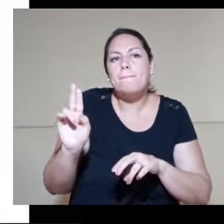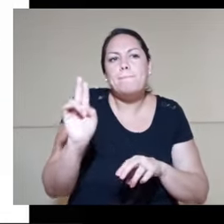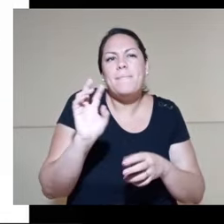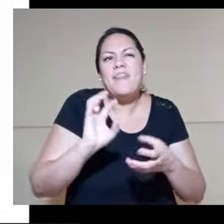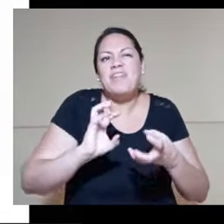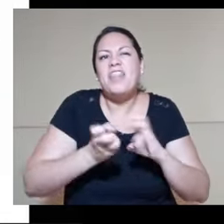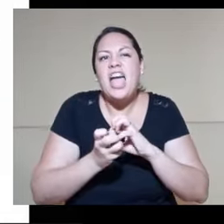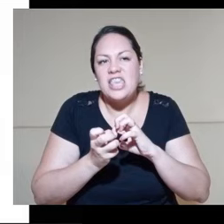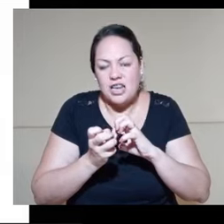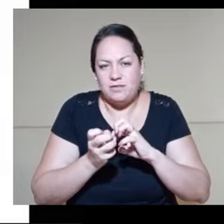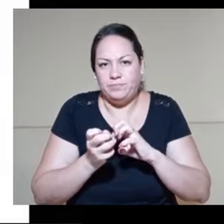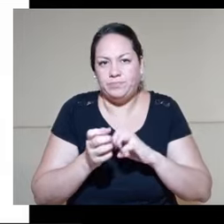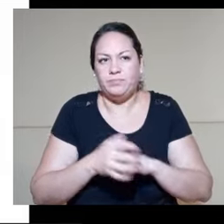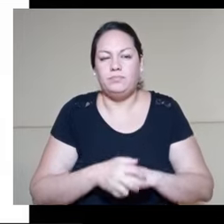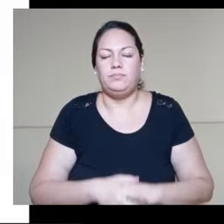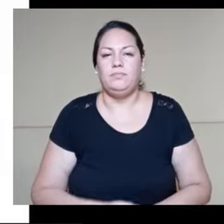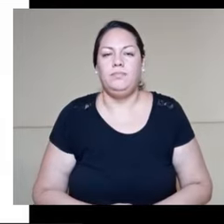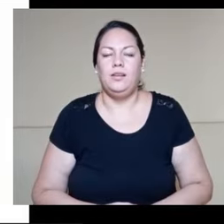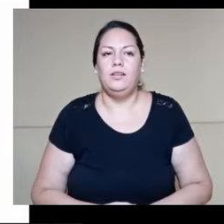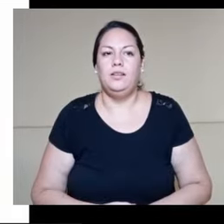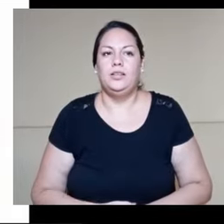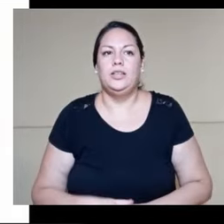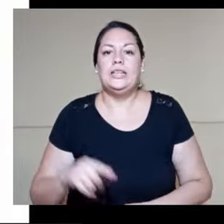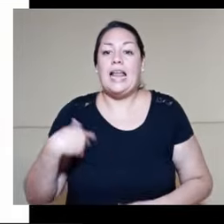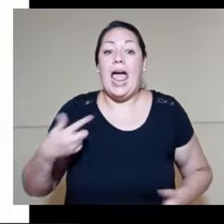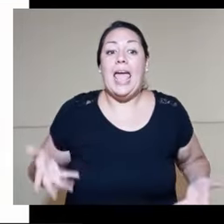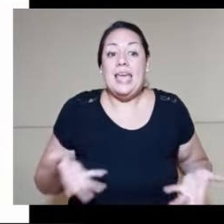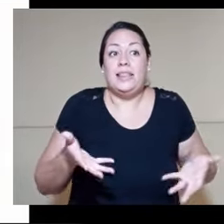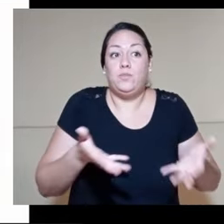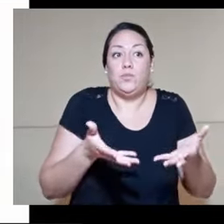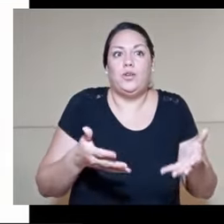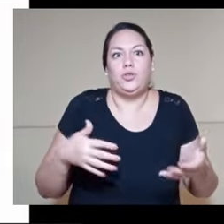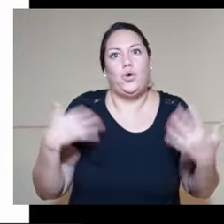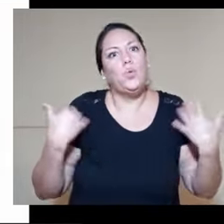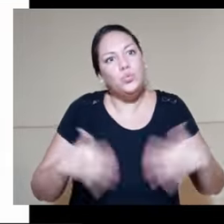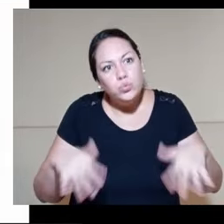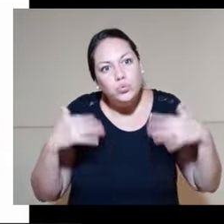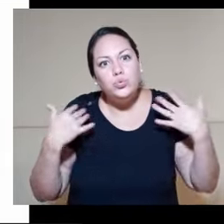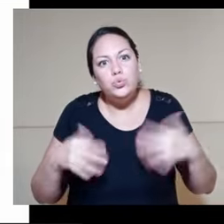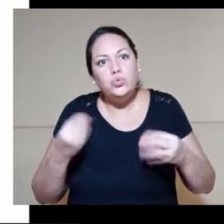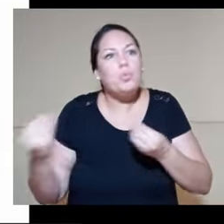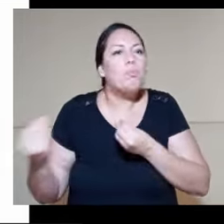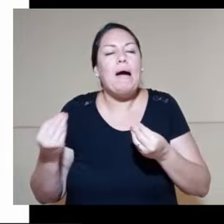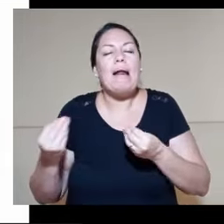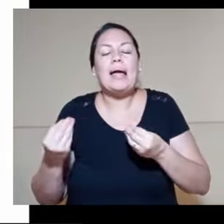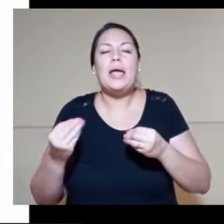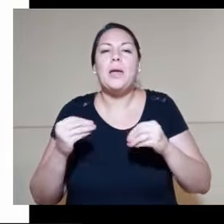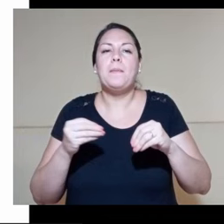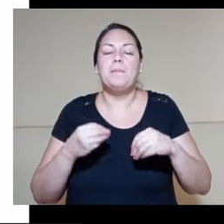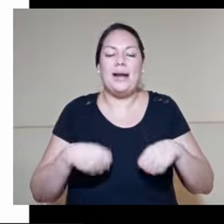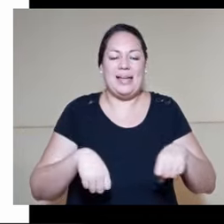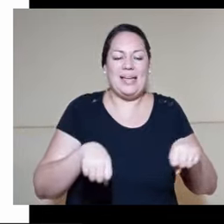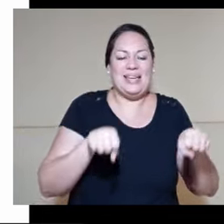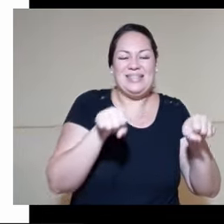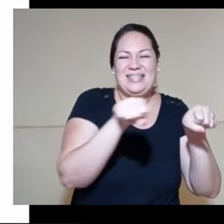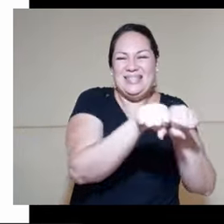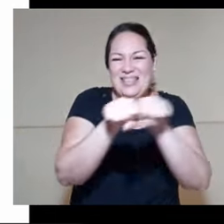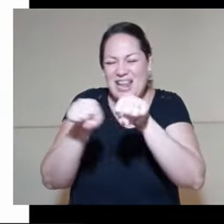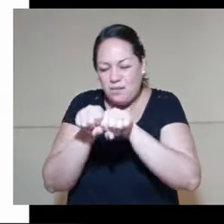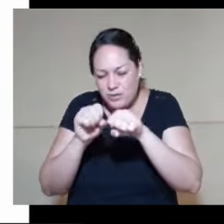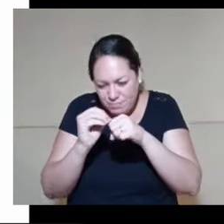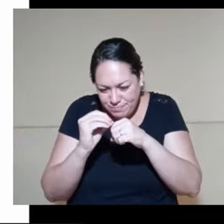las neuronas y no se van a recuperar. Entonces la estimulación que yo voy a tener que hacer es mayor para que tenga